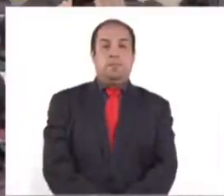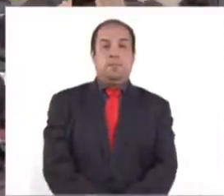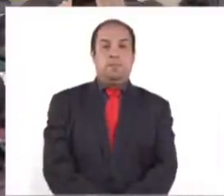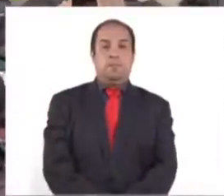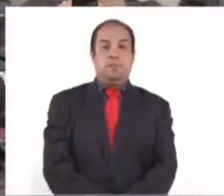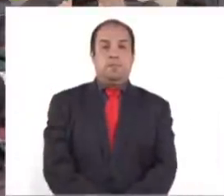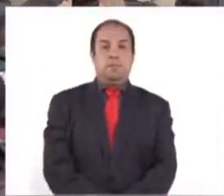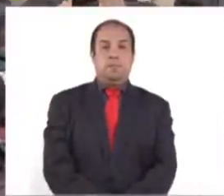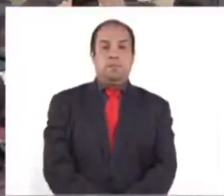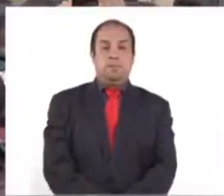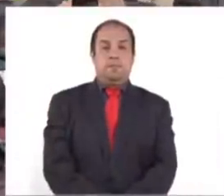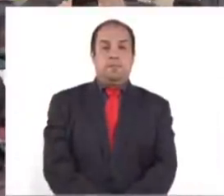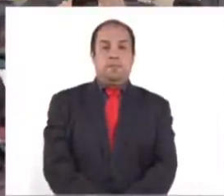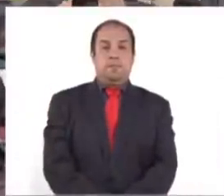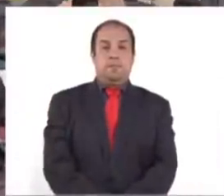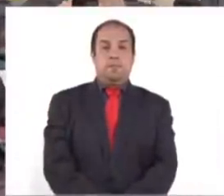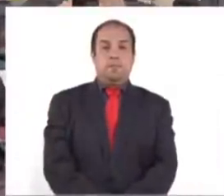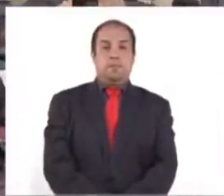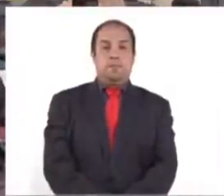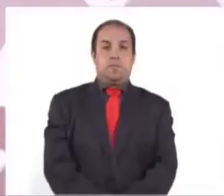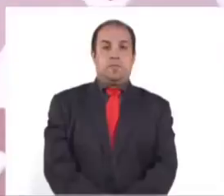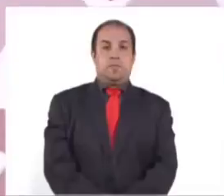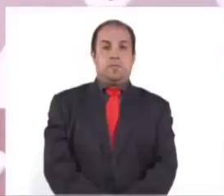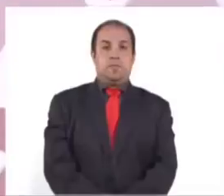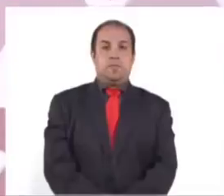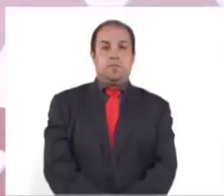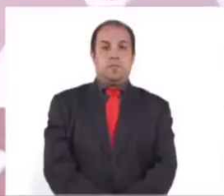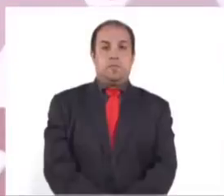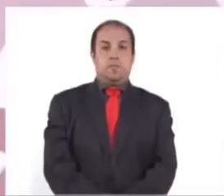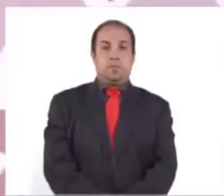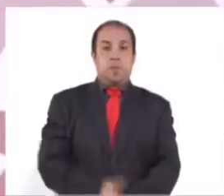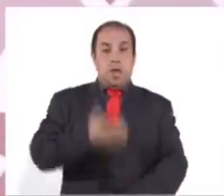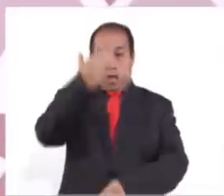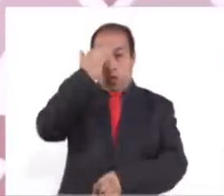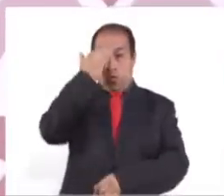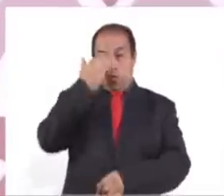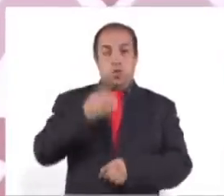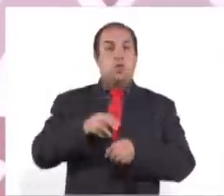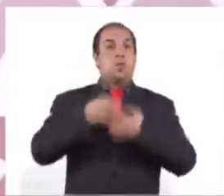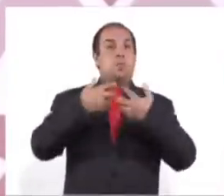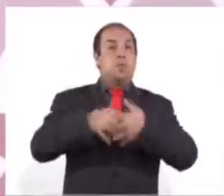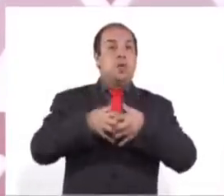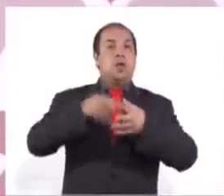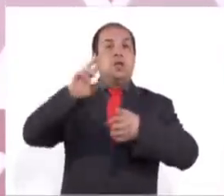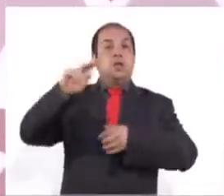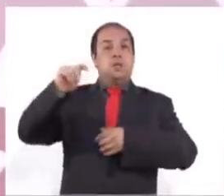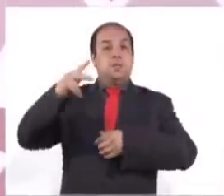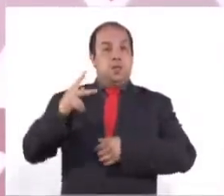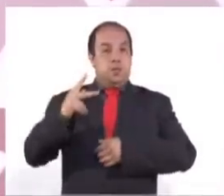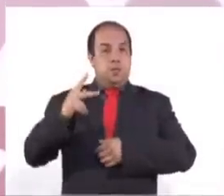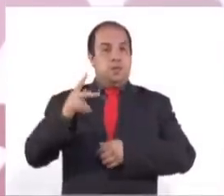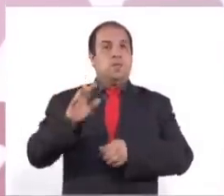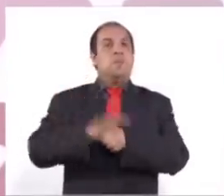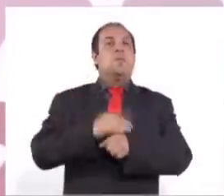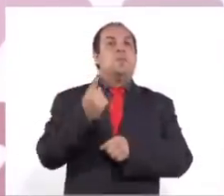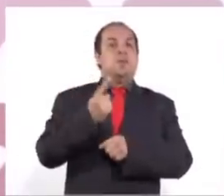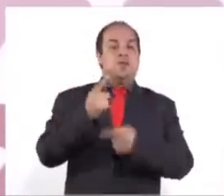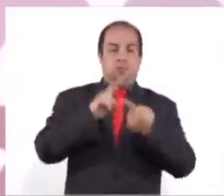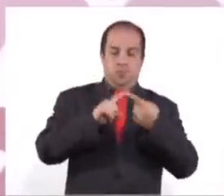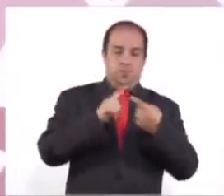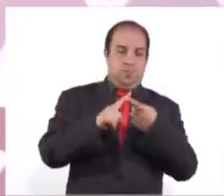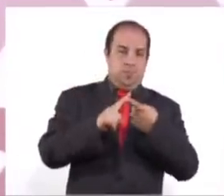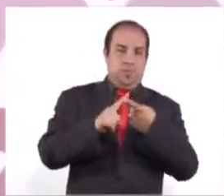Porque esta reputación que tiene RTP, pues obviamente una parte es por los autobuses